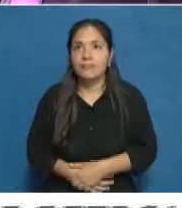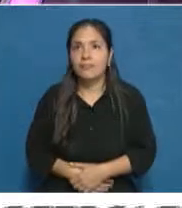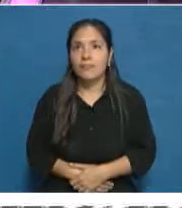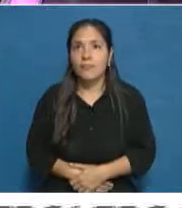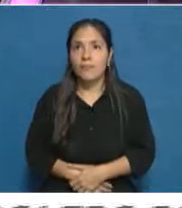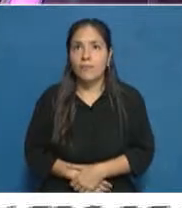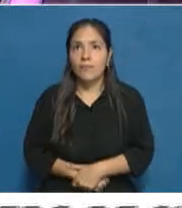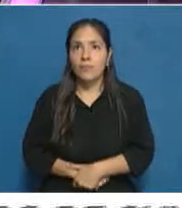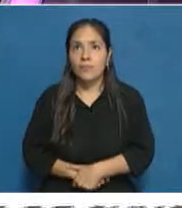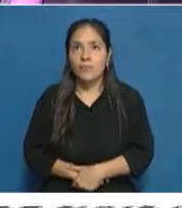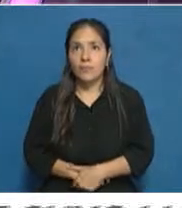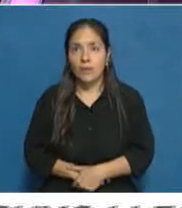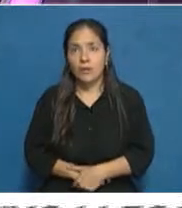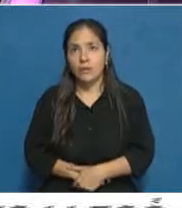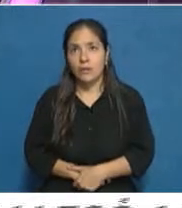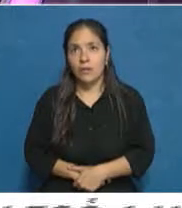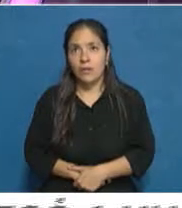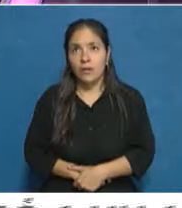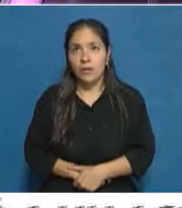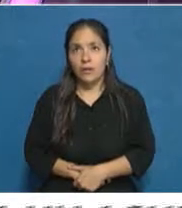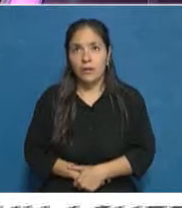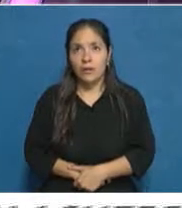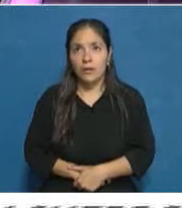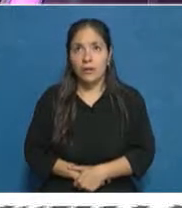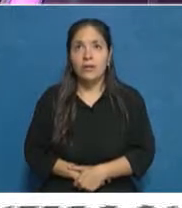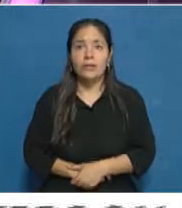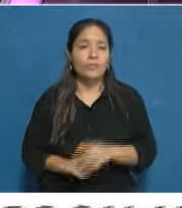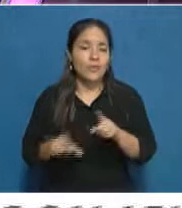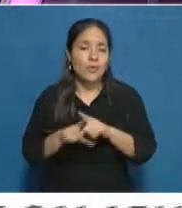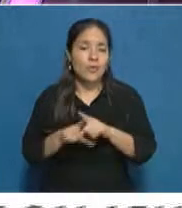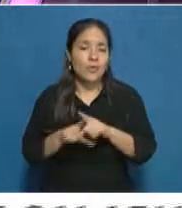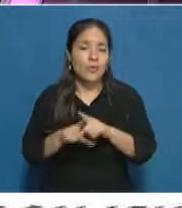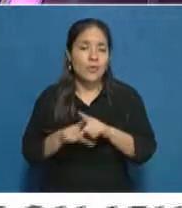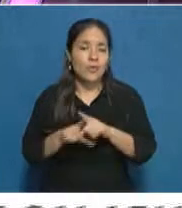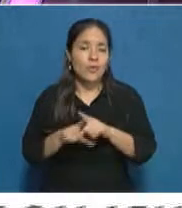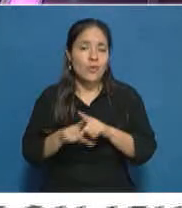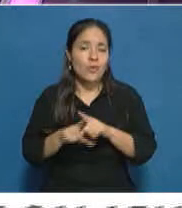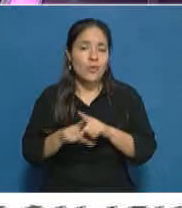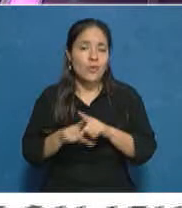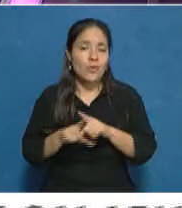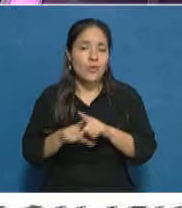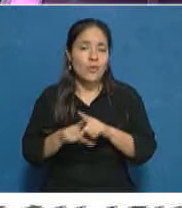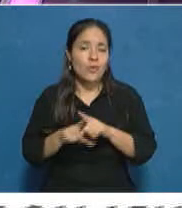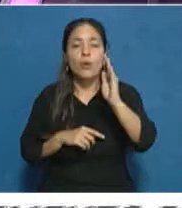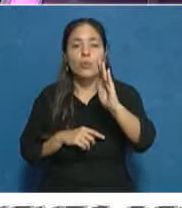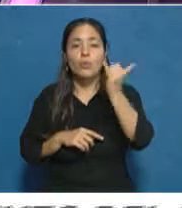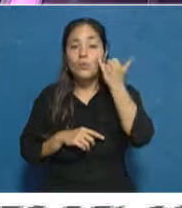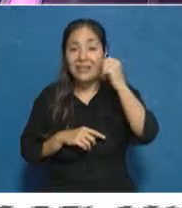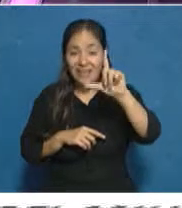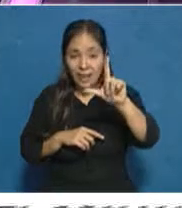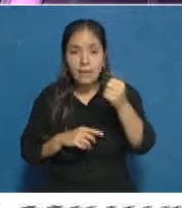Dani, y esto nos lleva al fantasma de Chernobyl, lo que pasó hace varios años atrás con esta situación. Bueno, ¿sabés lo que están pidiendo las